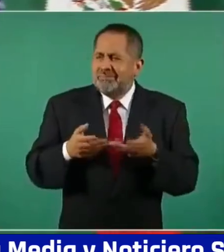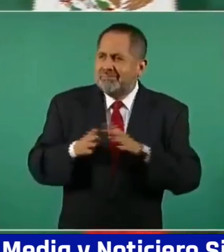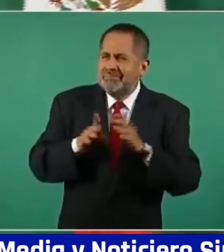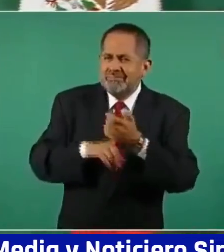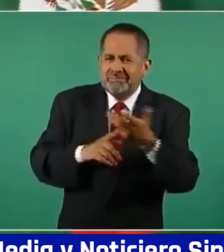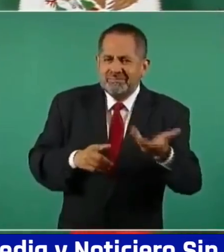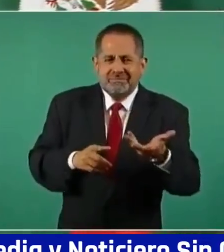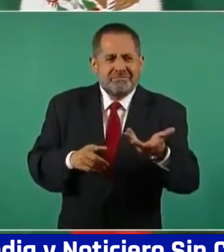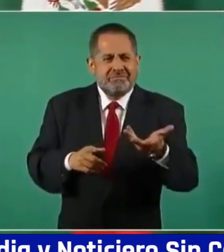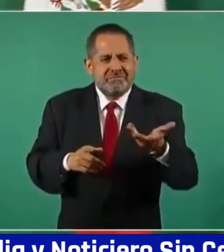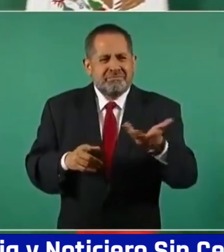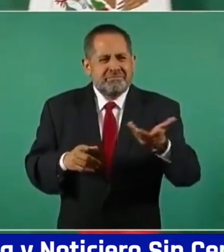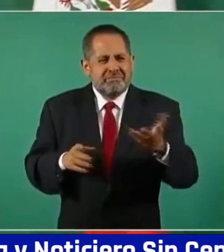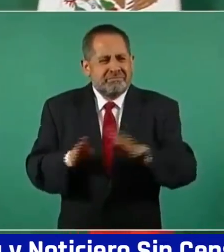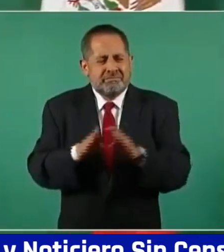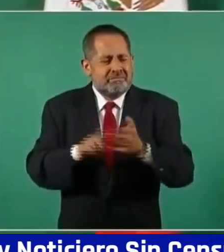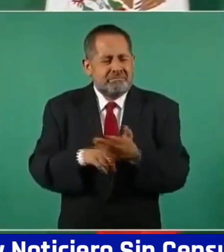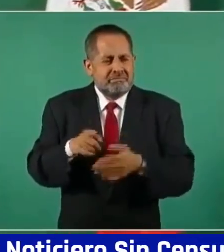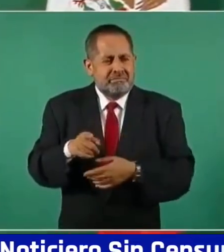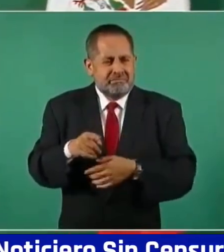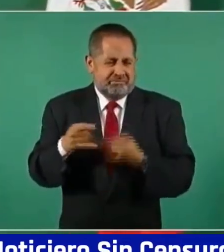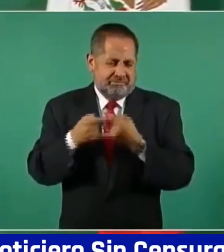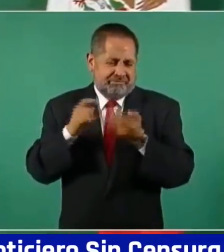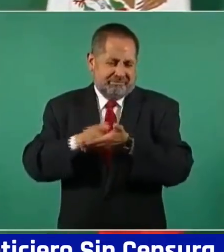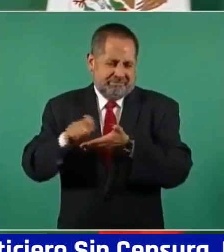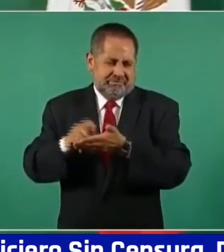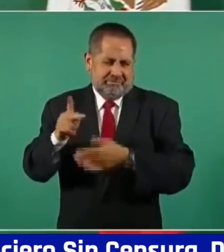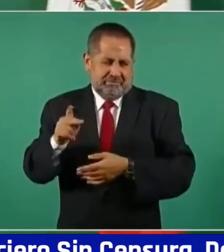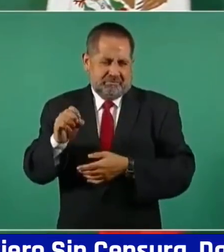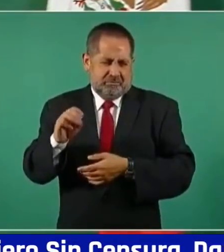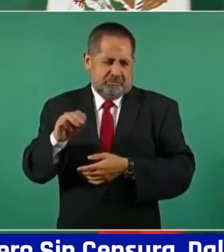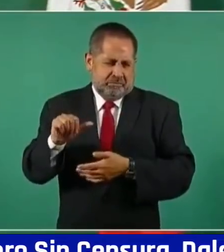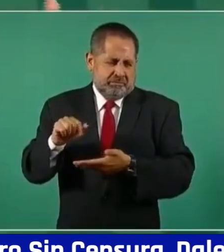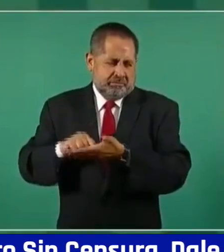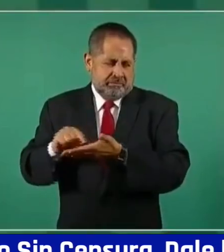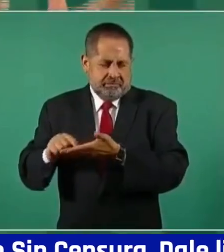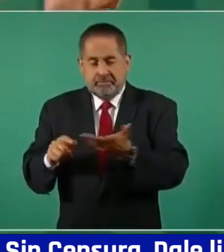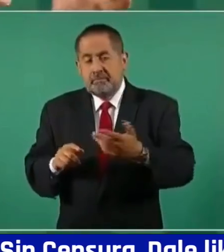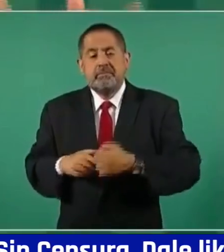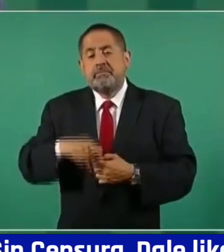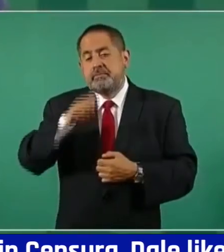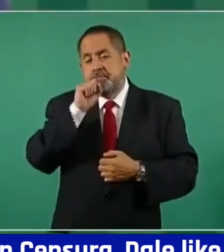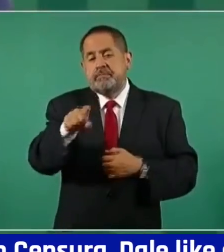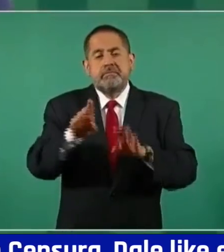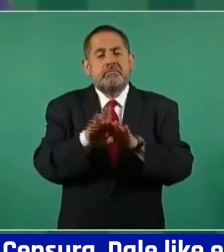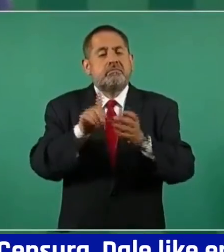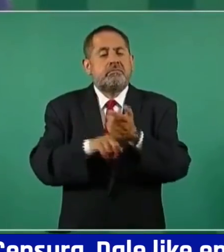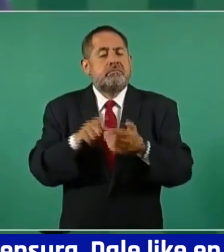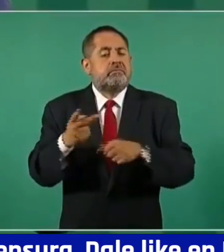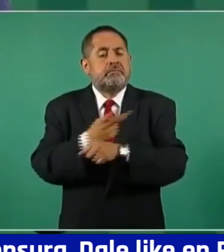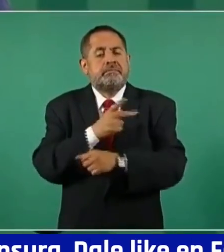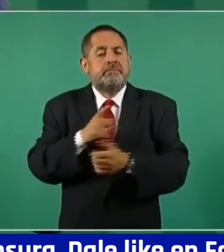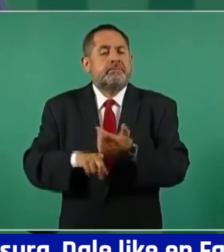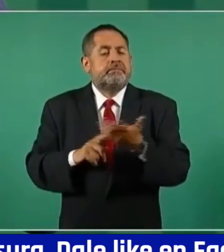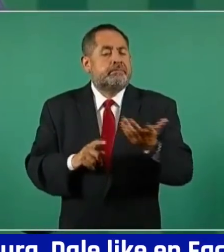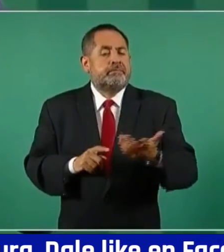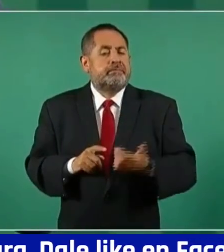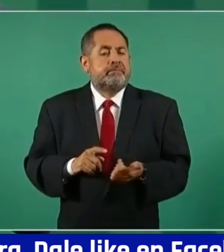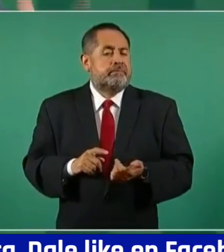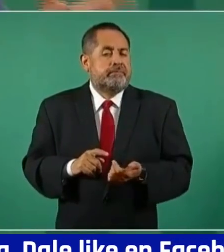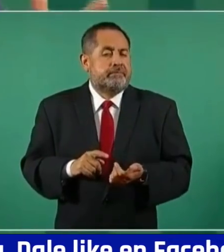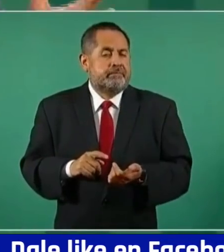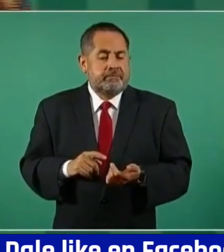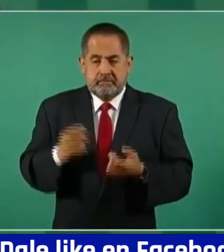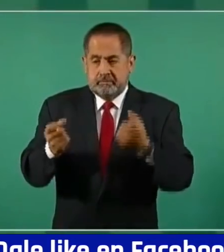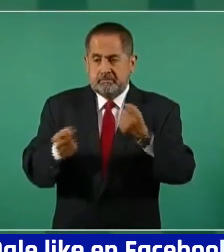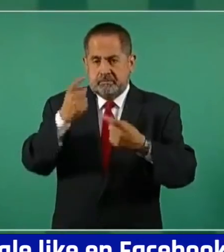Pero eso se da, y también se da el caso ya lo planteé,